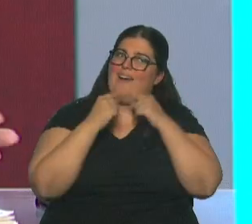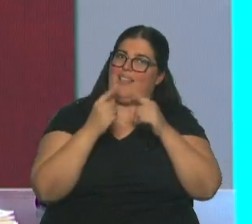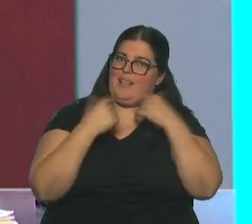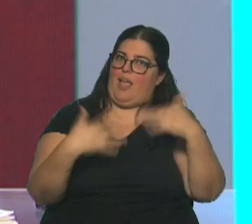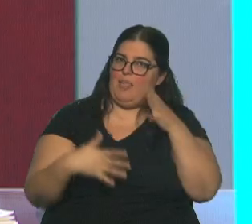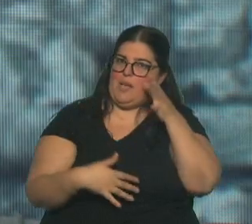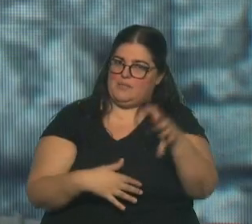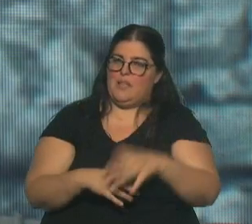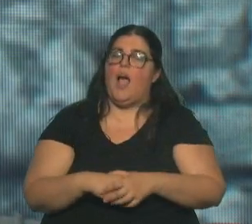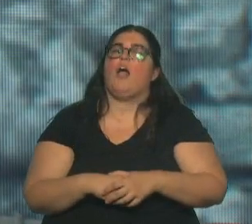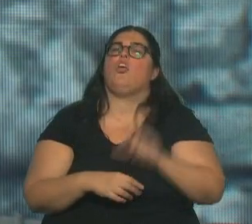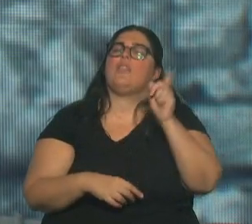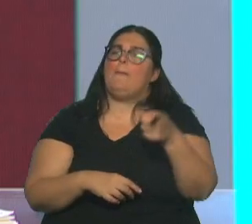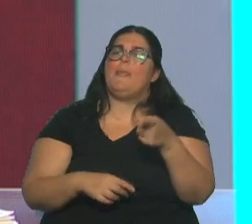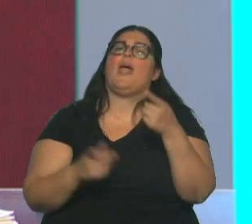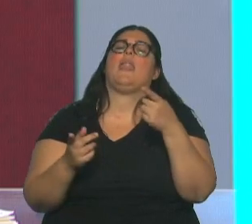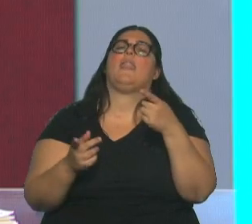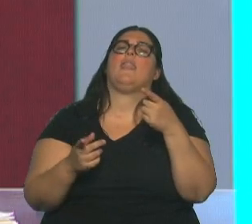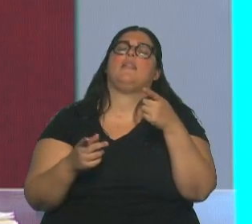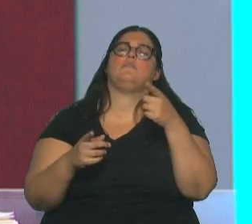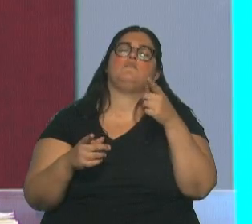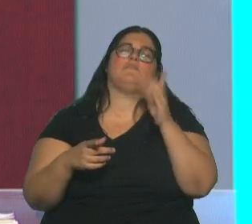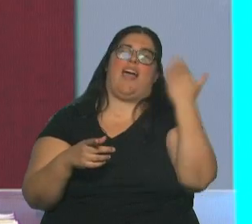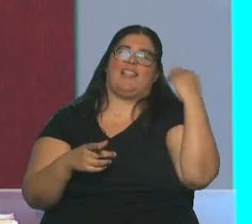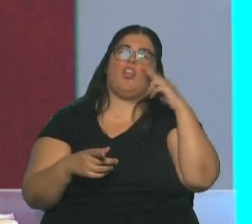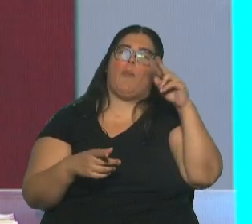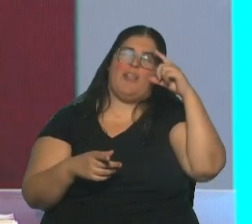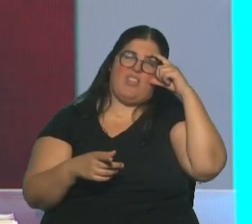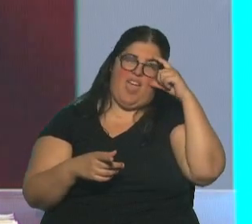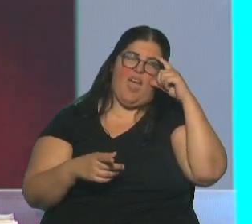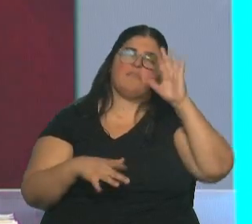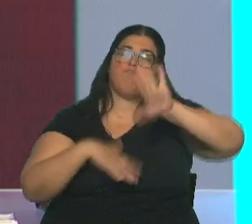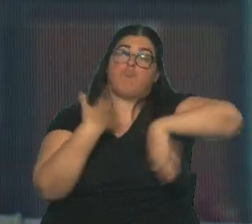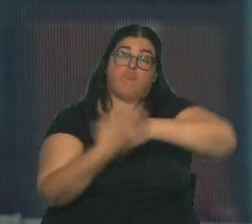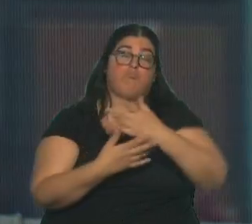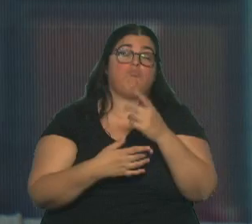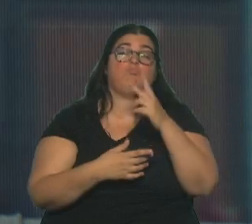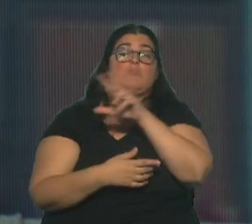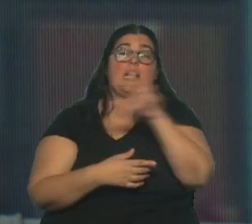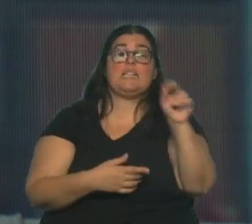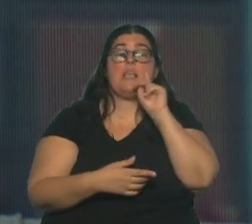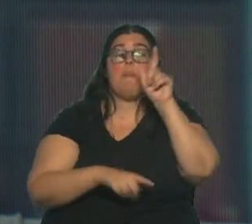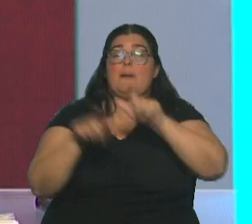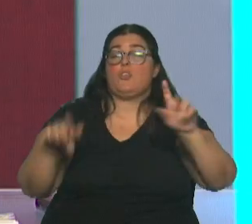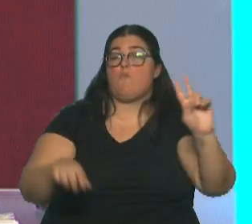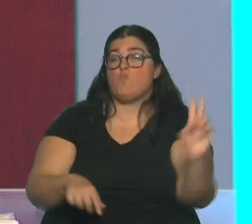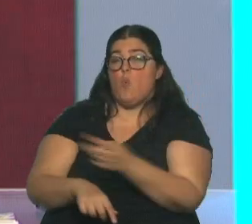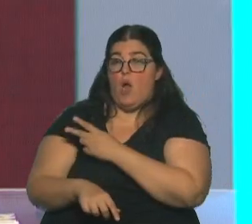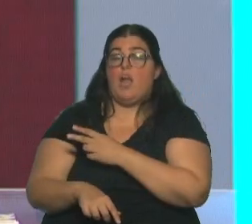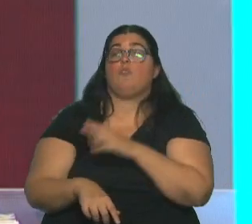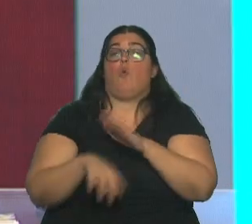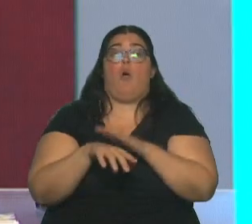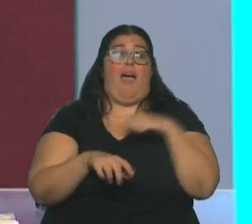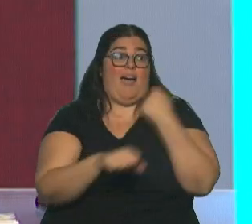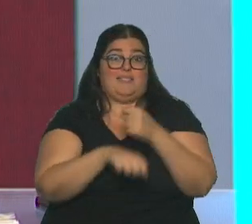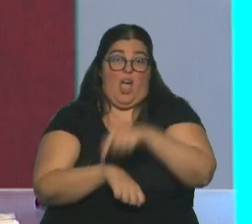Y bueno, por supuesto, sumar lo de la catástrofe que fue en el 2010, donde murieron, Pablo, 300.000 personas. Exactamente, y que hasta el día de hoy